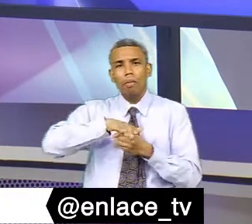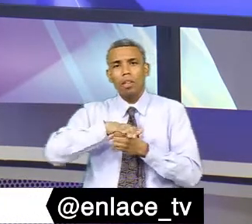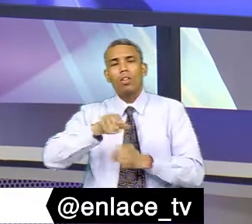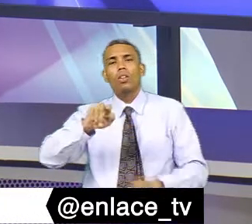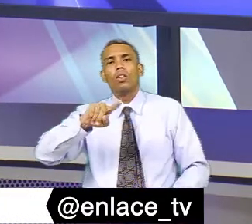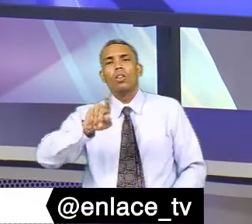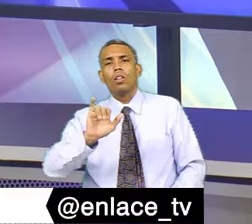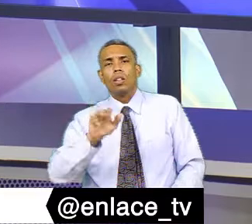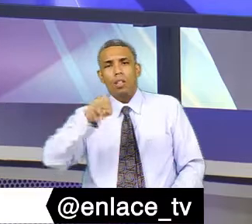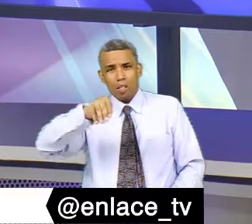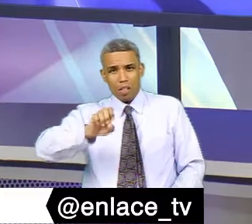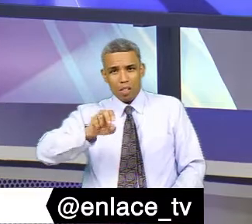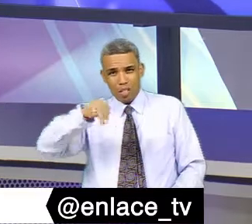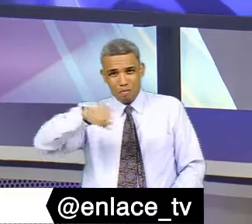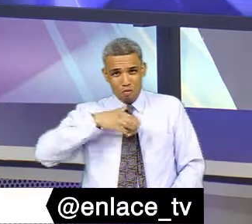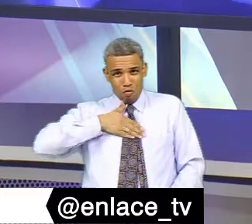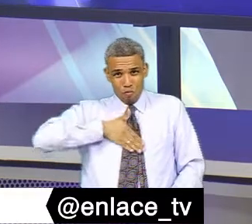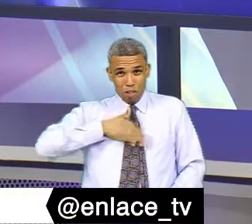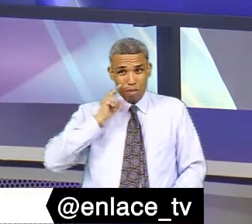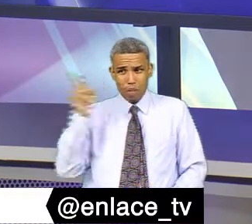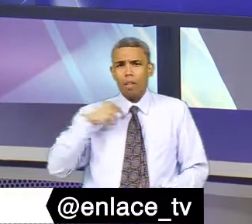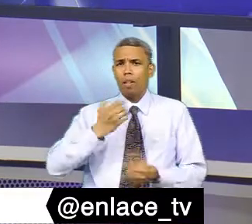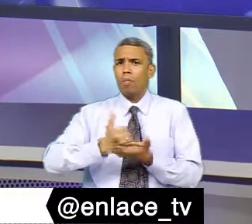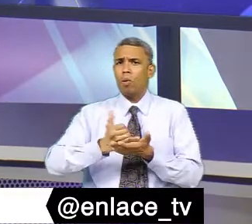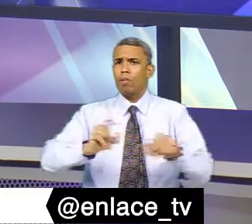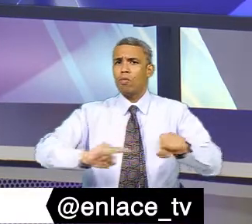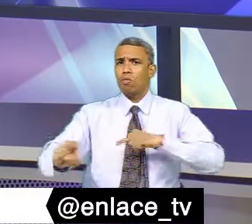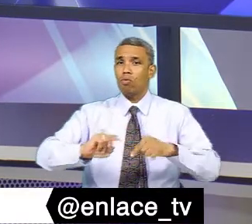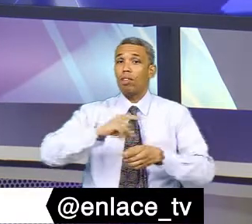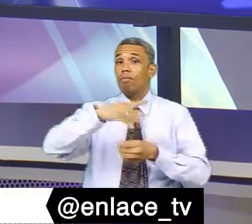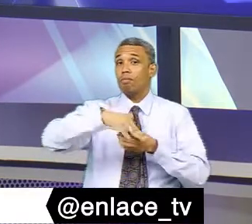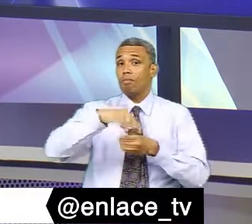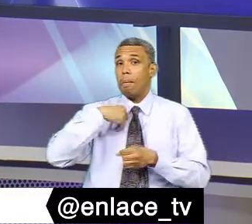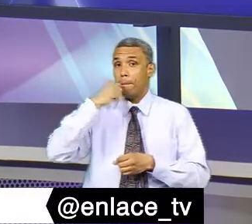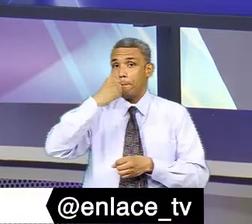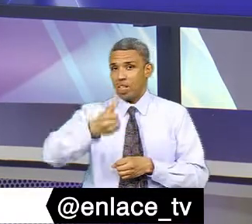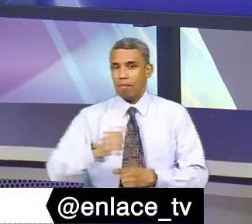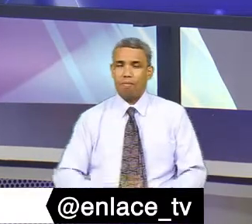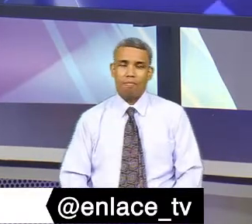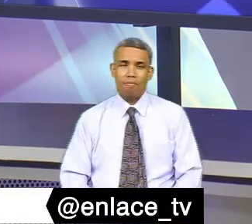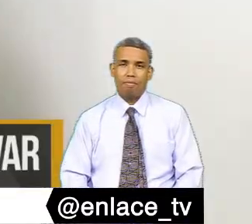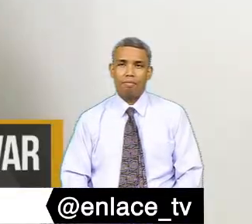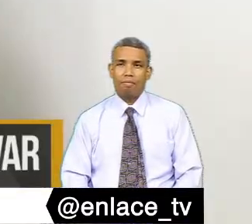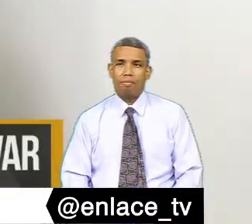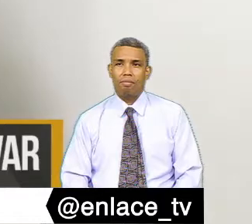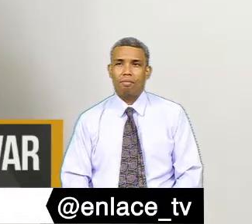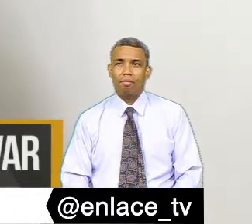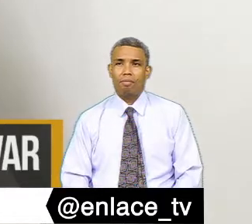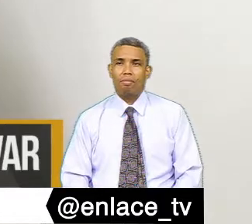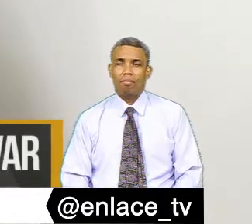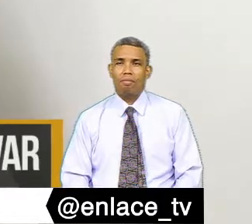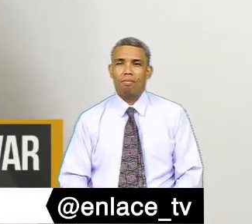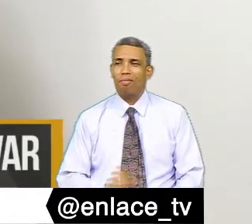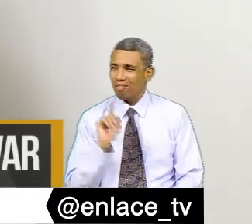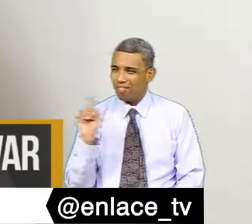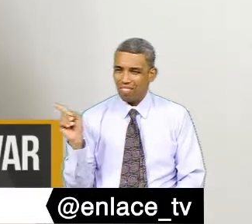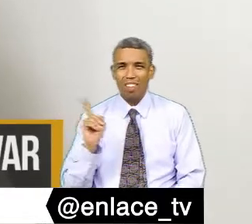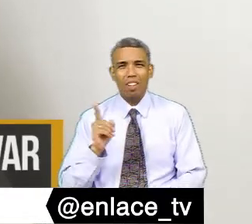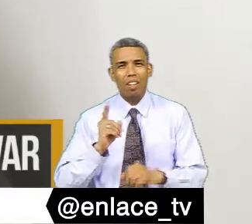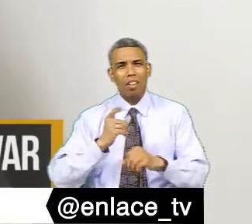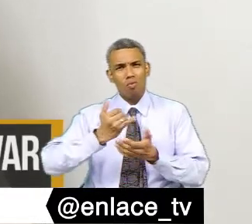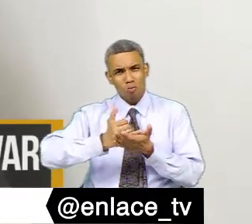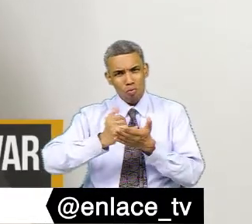elección de la nueva Junta de Acción Comunal. Su actual presidente extiende la invitación. quiero hacerle una invitación a todos los habitantes